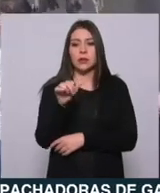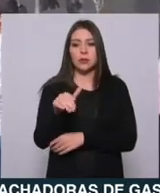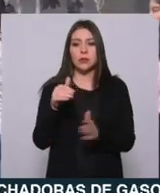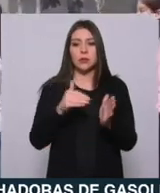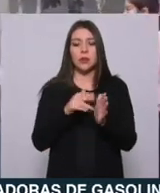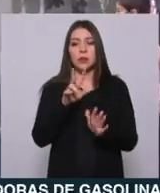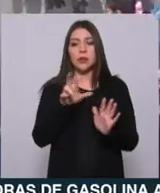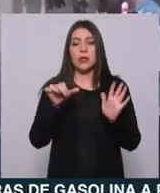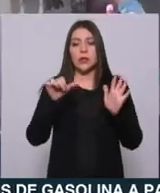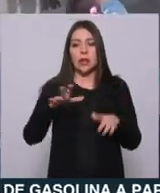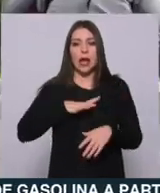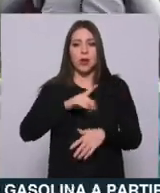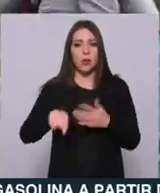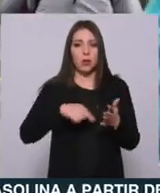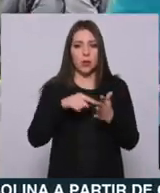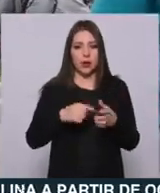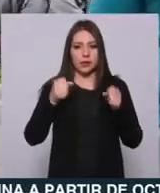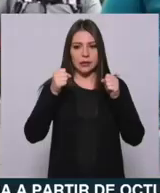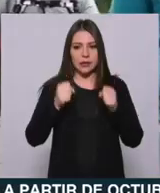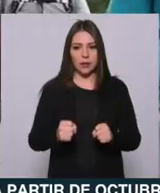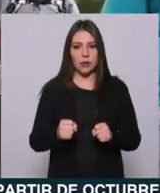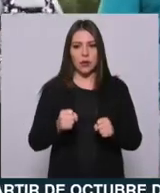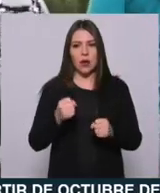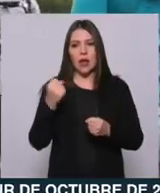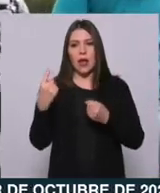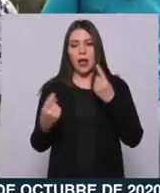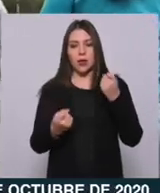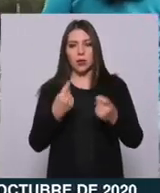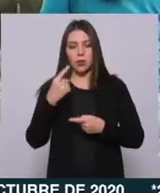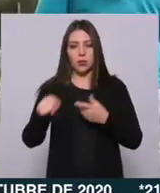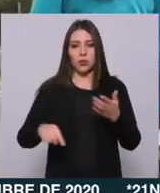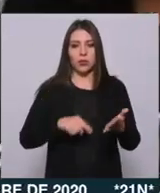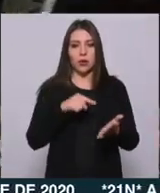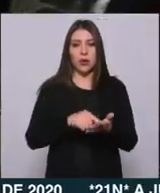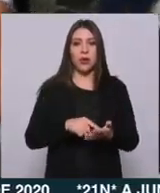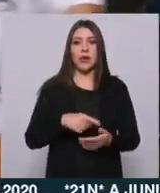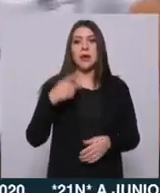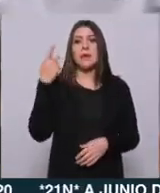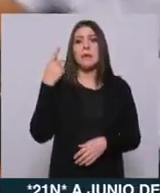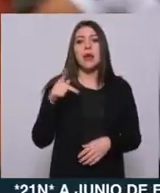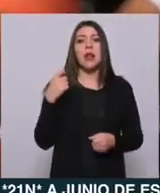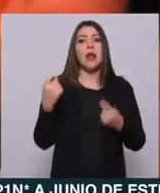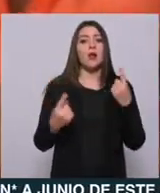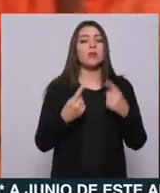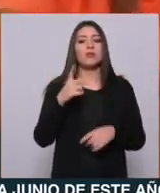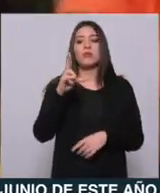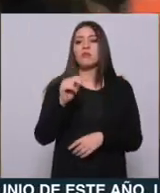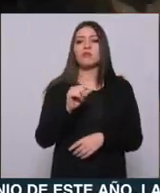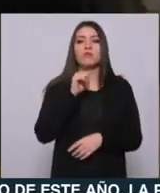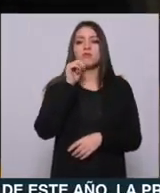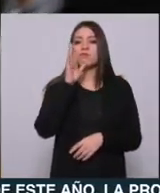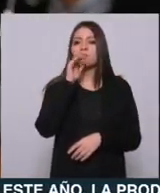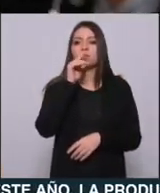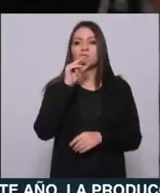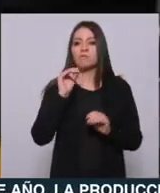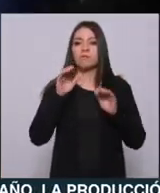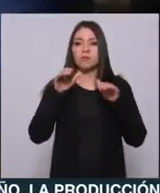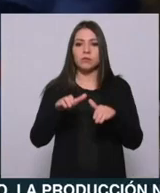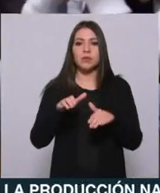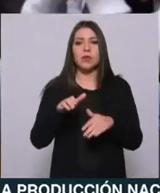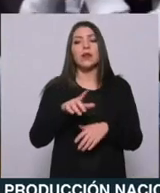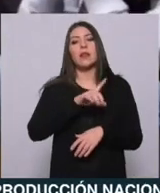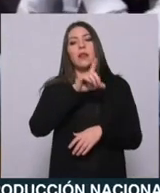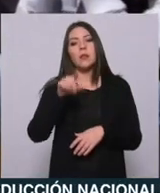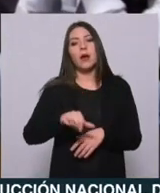256.816 tienen un lugar asignado dentro de alguna opción elegida. Sin embargo, hubo quien no se quedó en ninguna, pero se les da derecho a